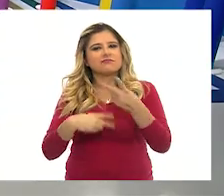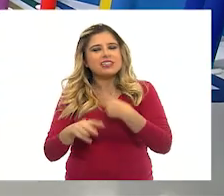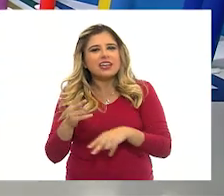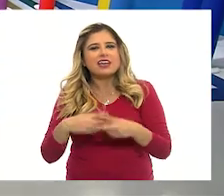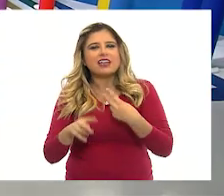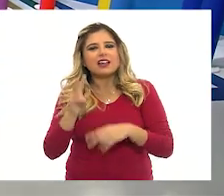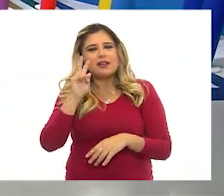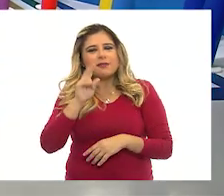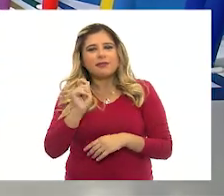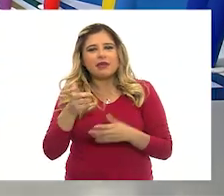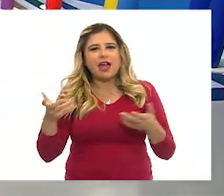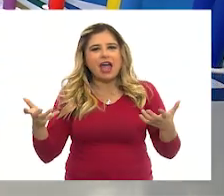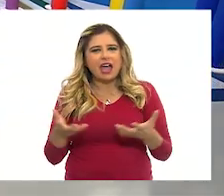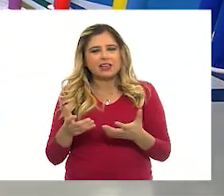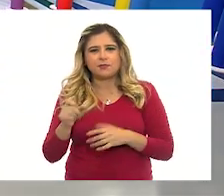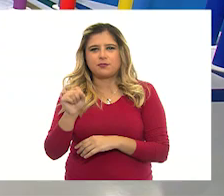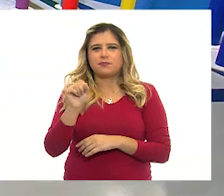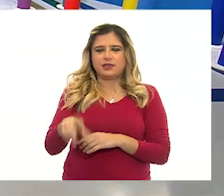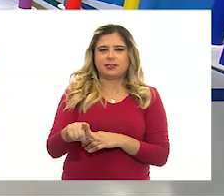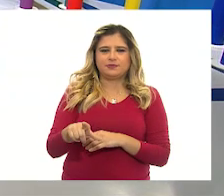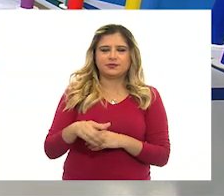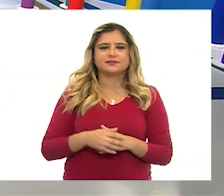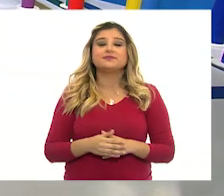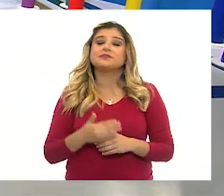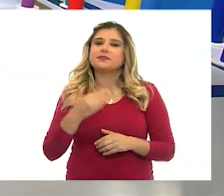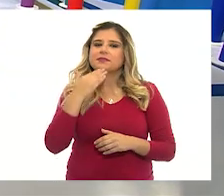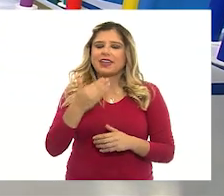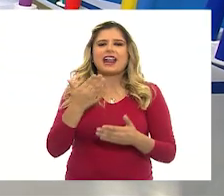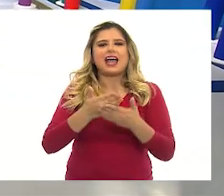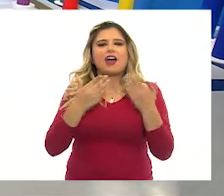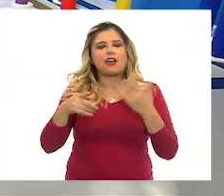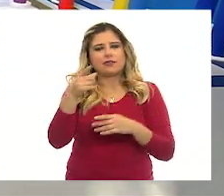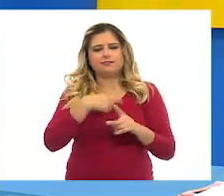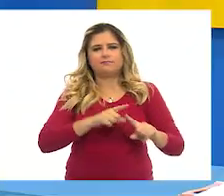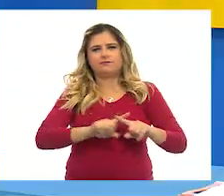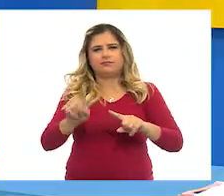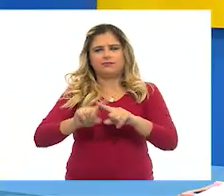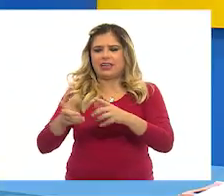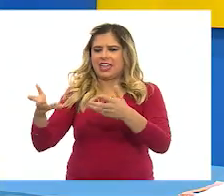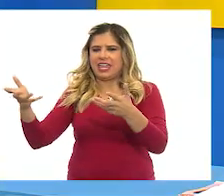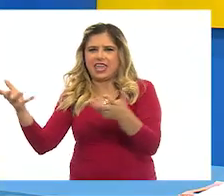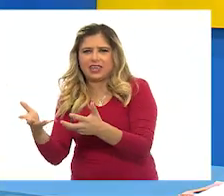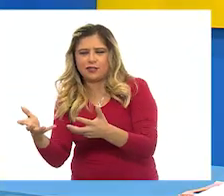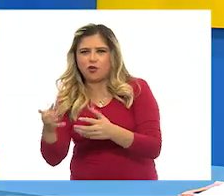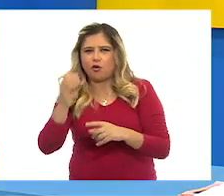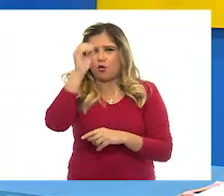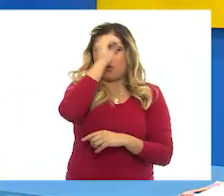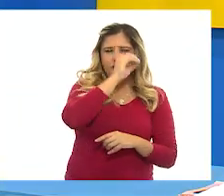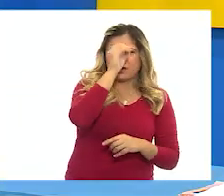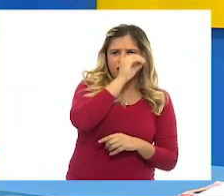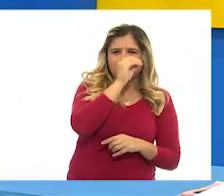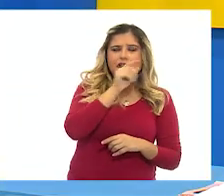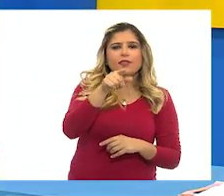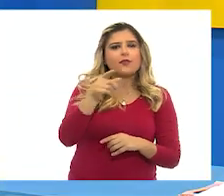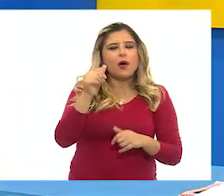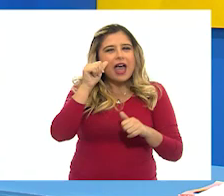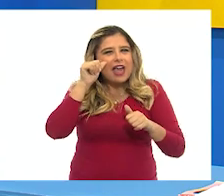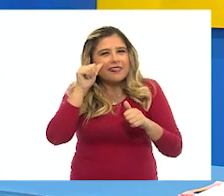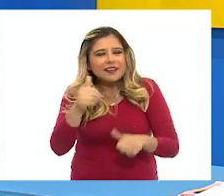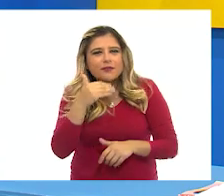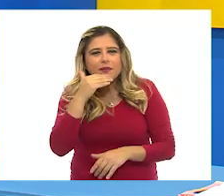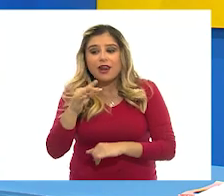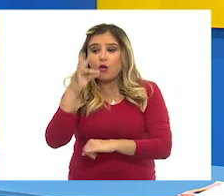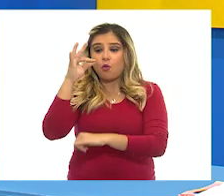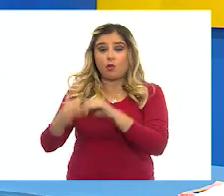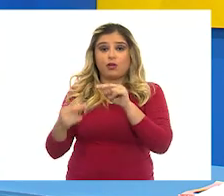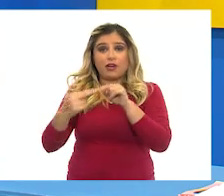de los hechos mismos. Muy bien. Y ya que estamos distinguiendo hechos de opiniones, si pones atención al final